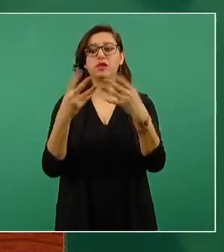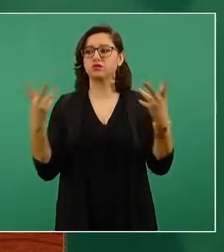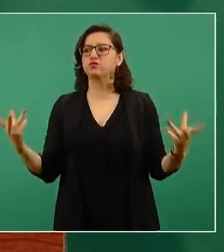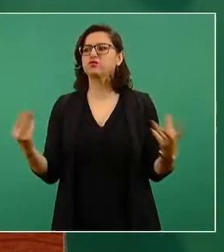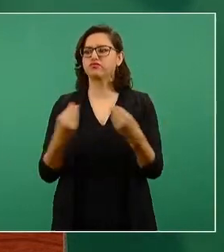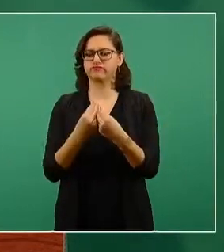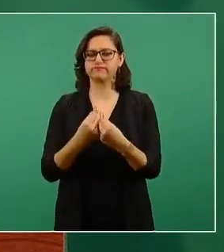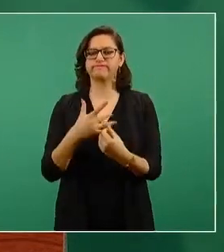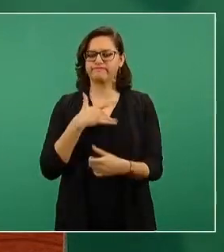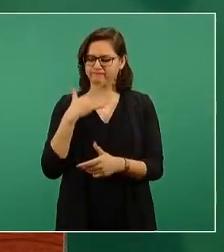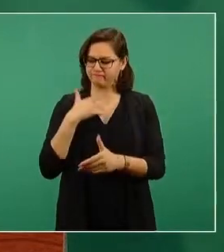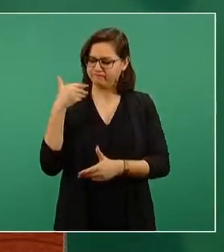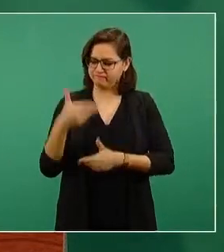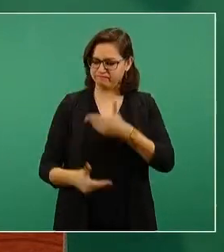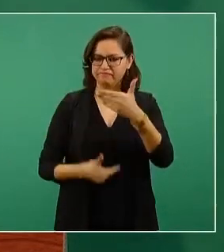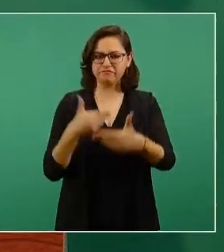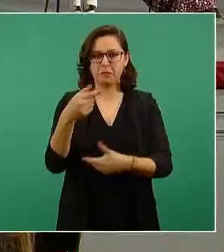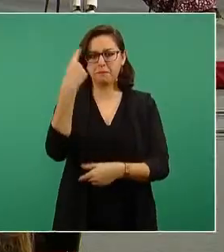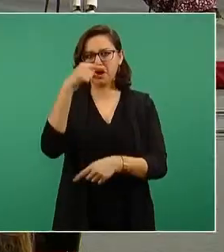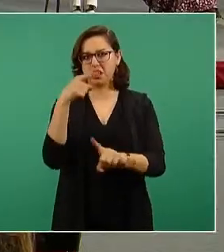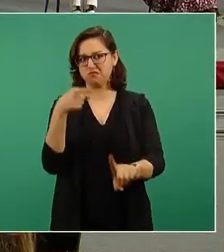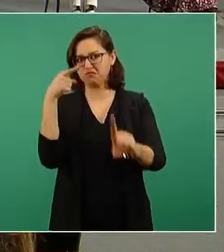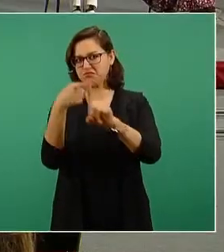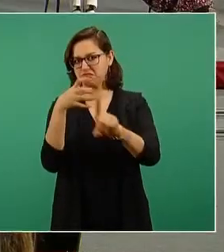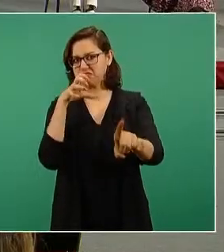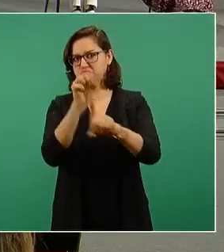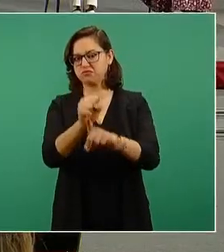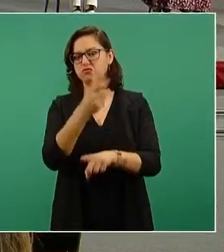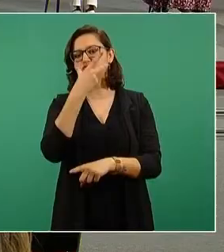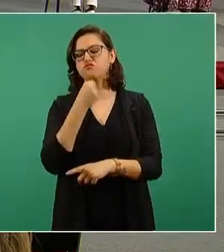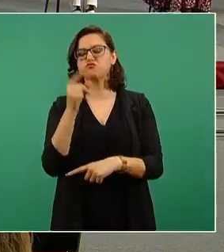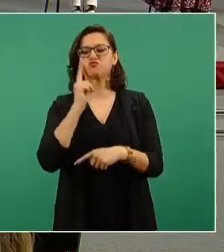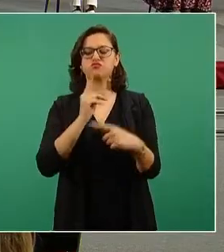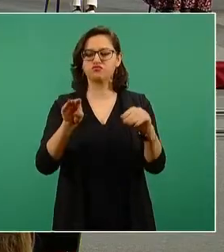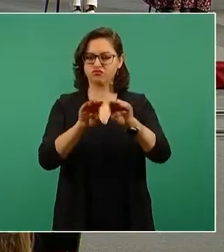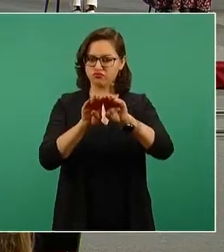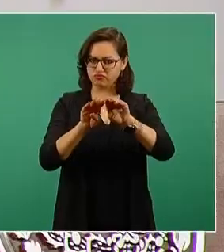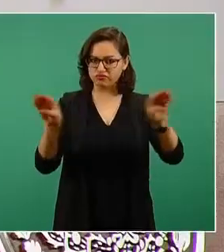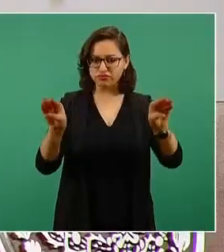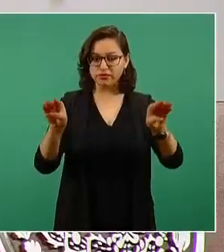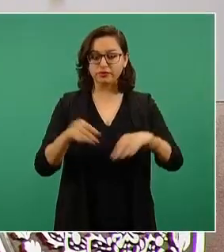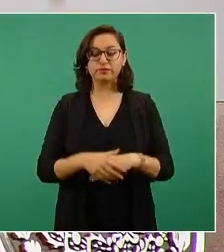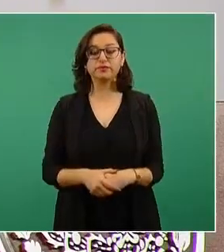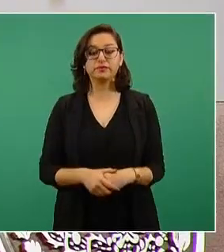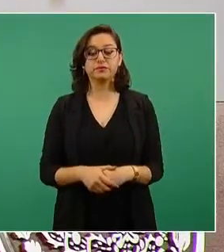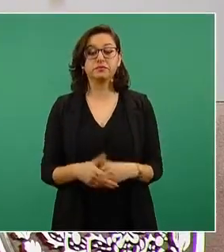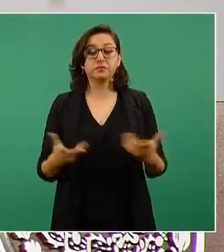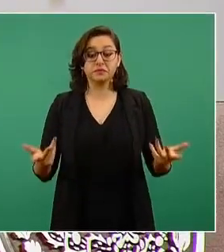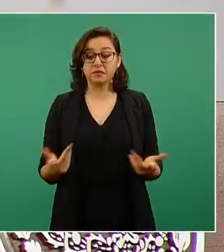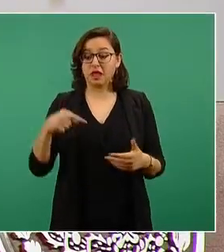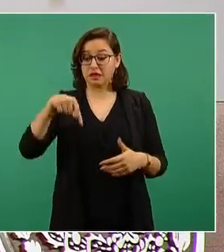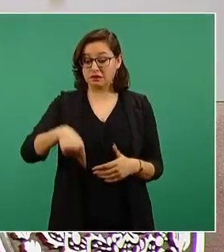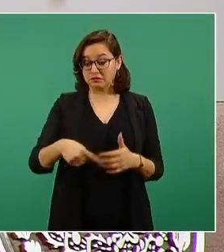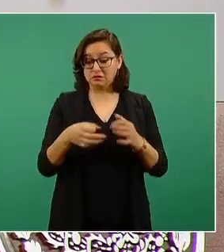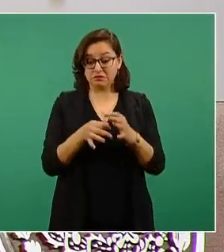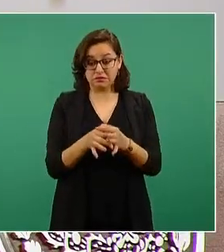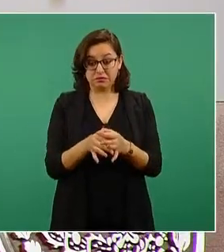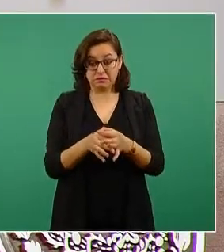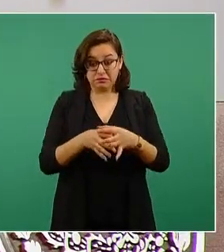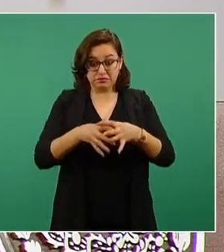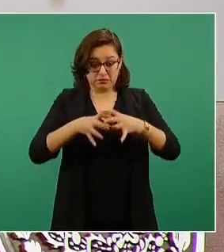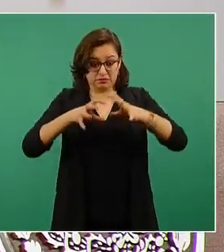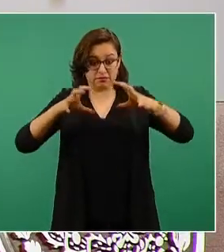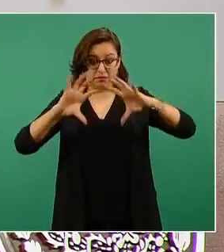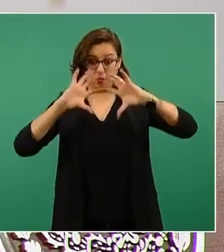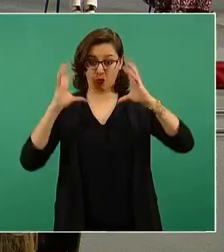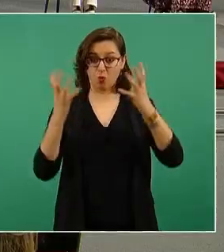día contribuyendo al avance de la igualdad de género. Sabemos que sin estas acciones, desde lo local a lo global, no podríamos avanzar. Y